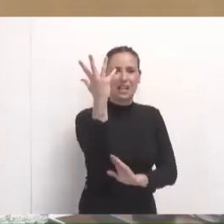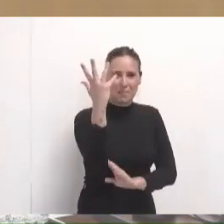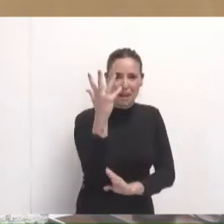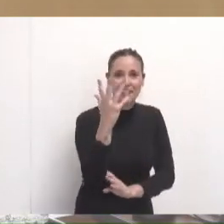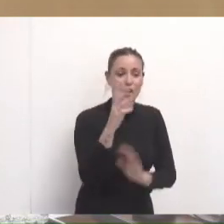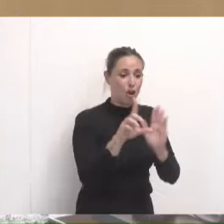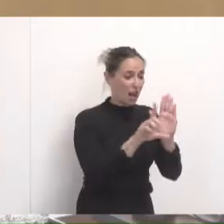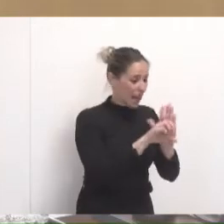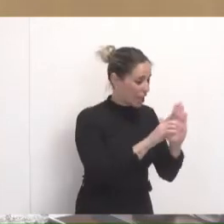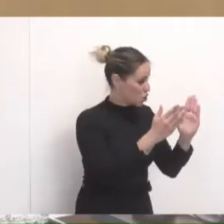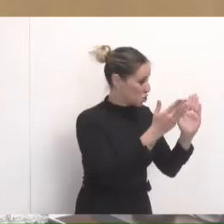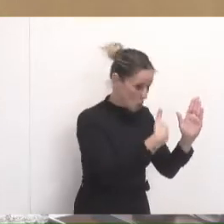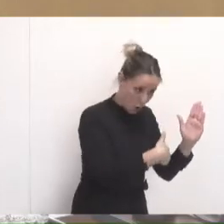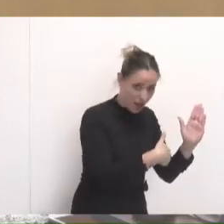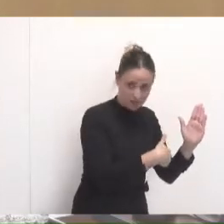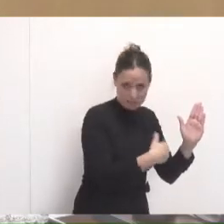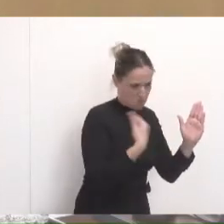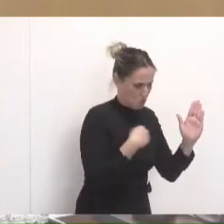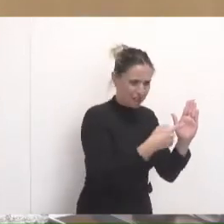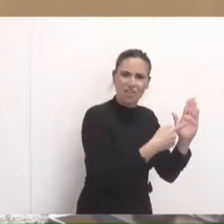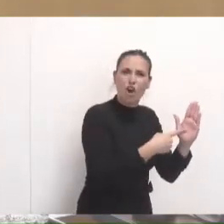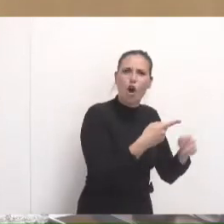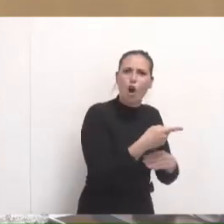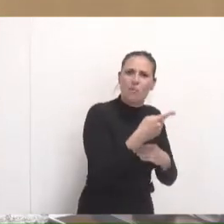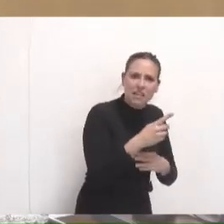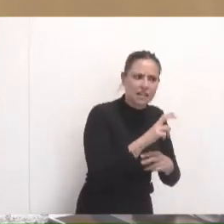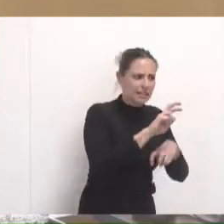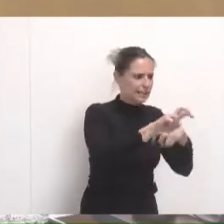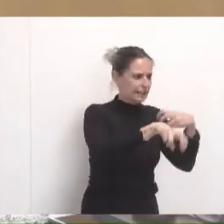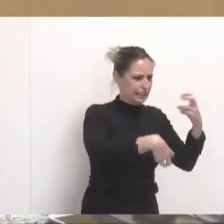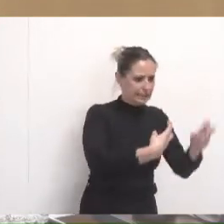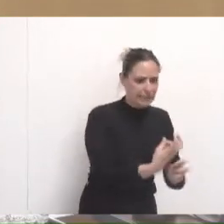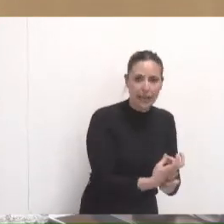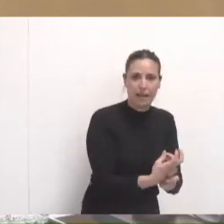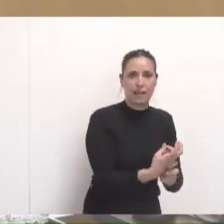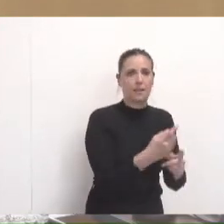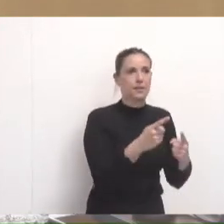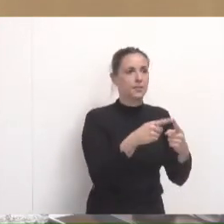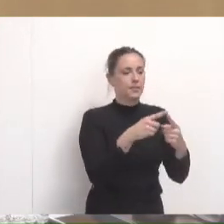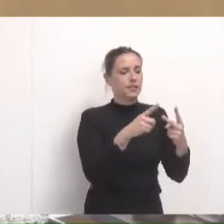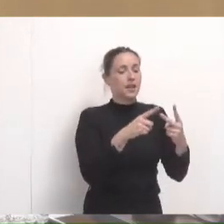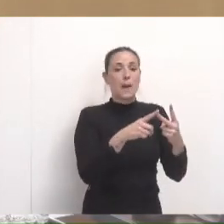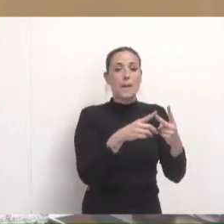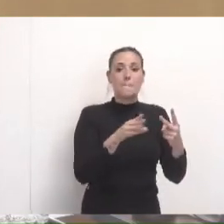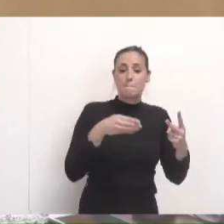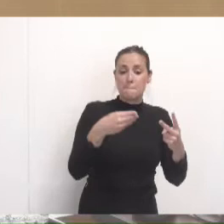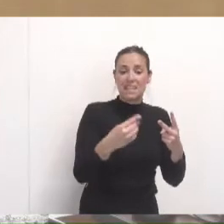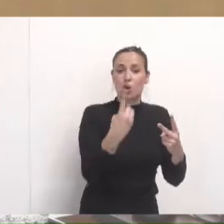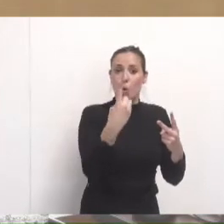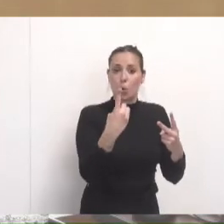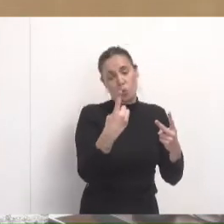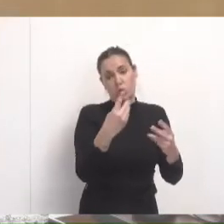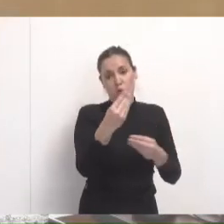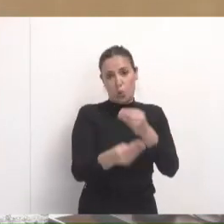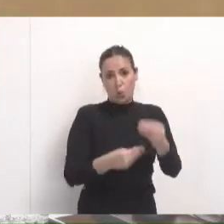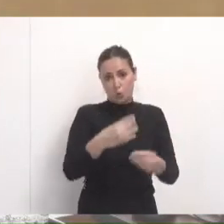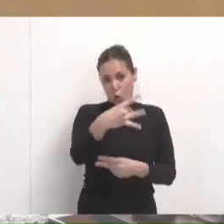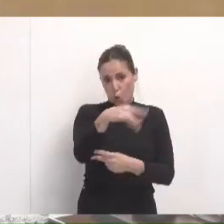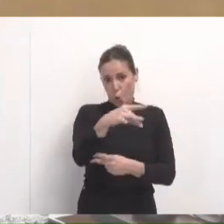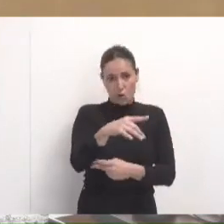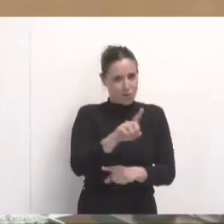realmente obligue al reciclaje, que prohíba los plásticos de un solo uso, que